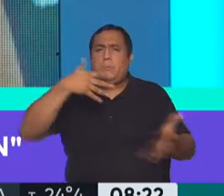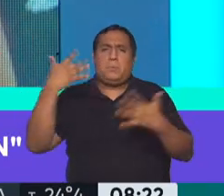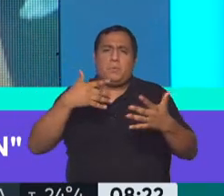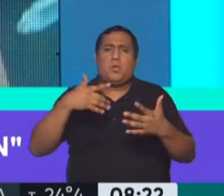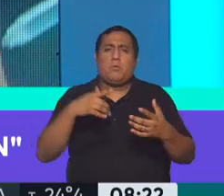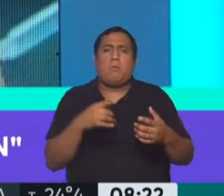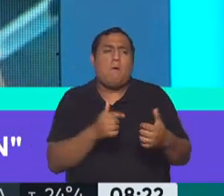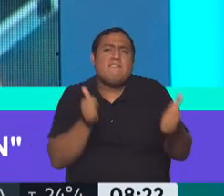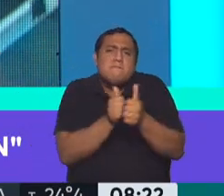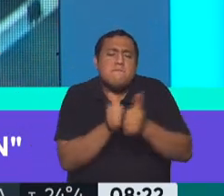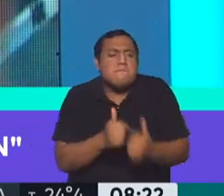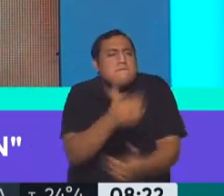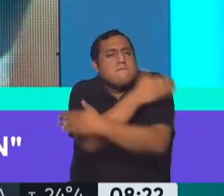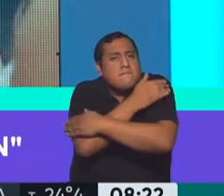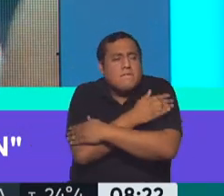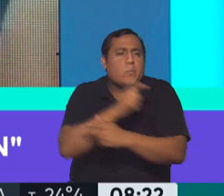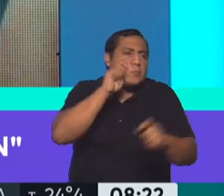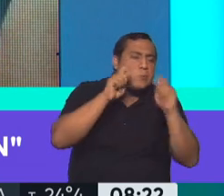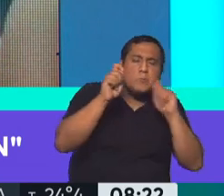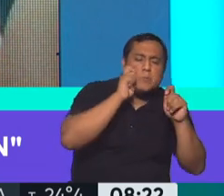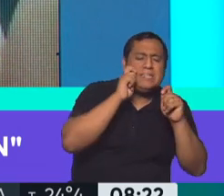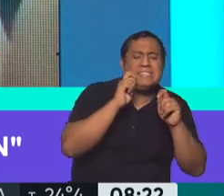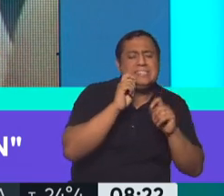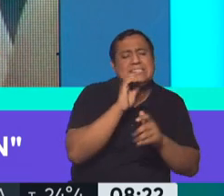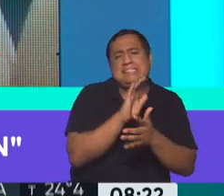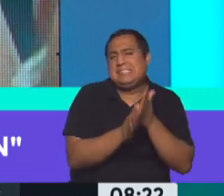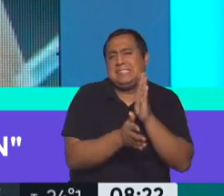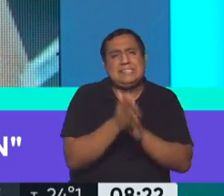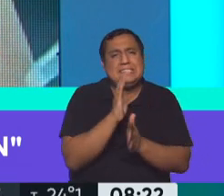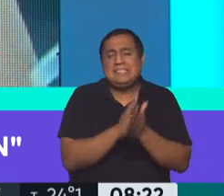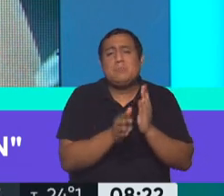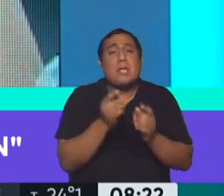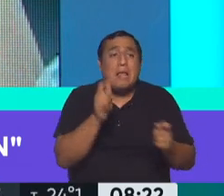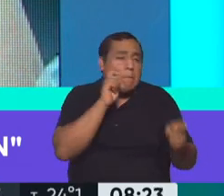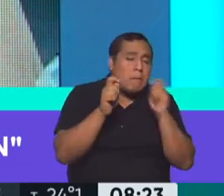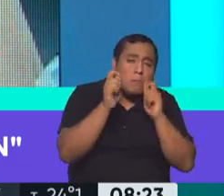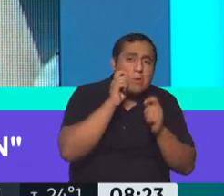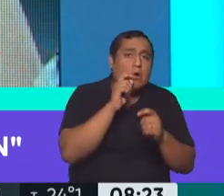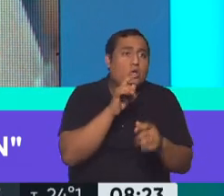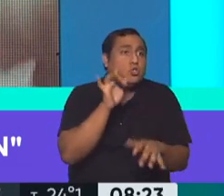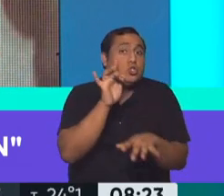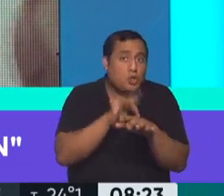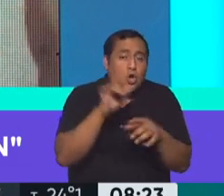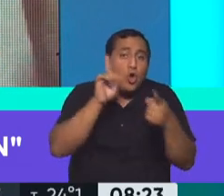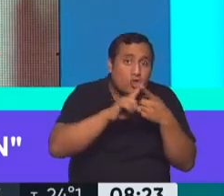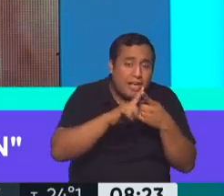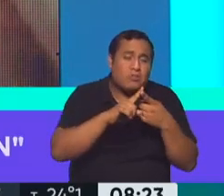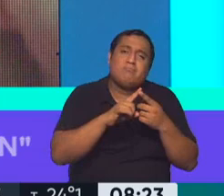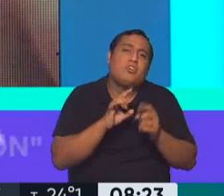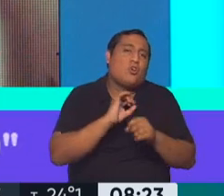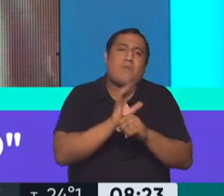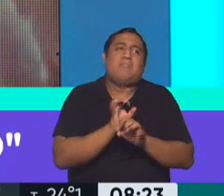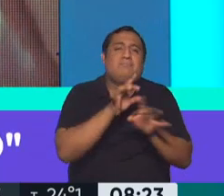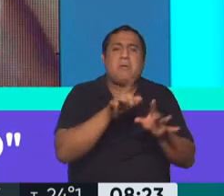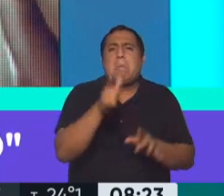contacto estrecho el abrazos los besos esos son instancias donde el virus se puede transmitir entonces tráete aunque a veces parezca